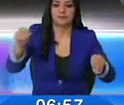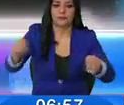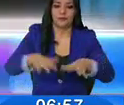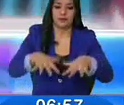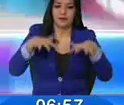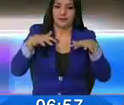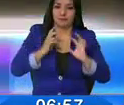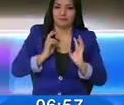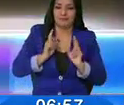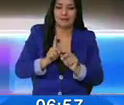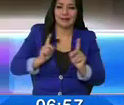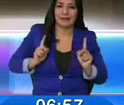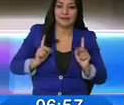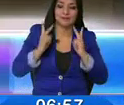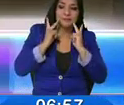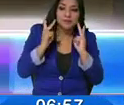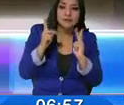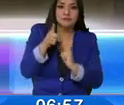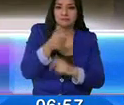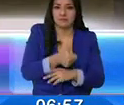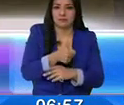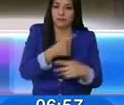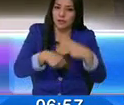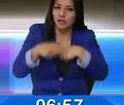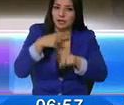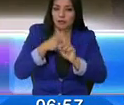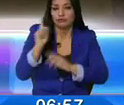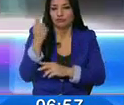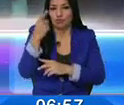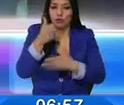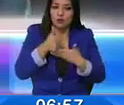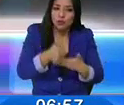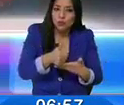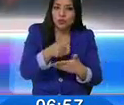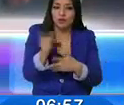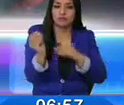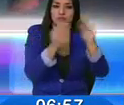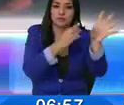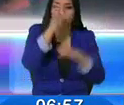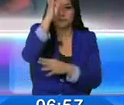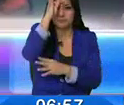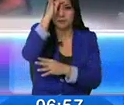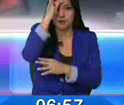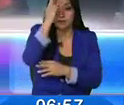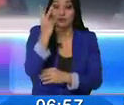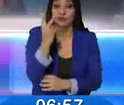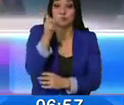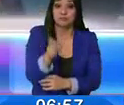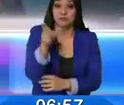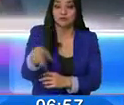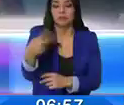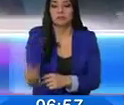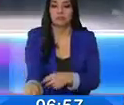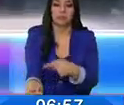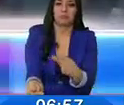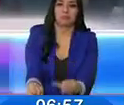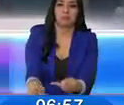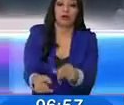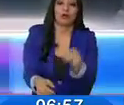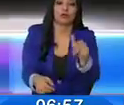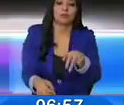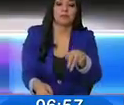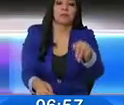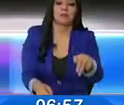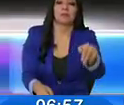del fuego. Ellos pudieron ser auxiliados y llevados a casas de salud. Había dos nomás que estaban botados aquí, el otro ha estado más allá,